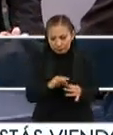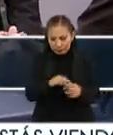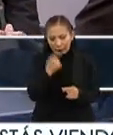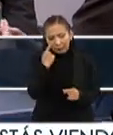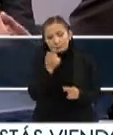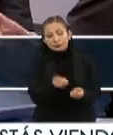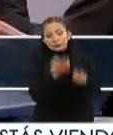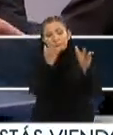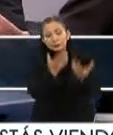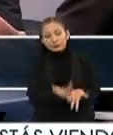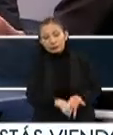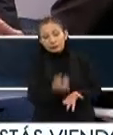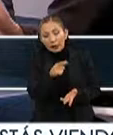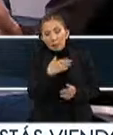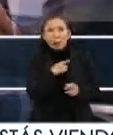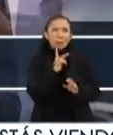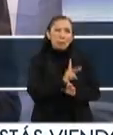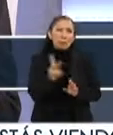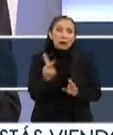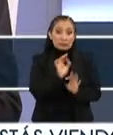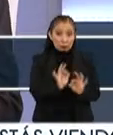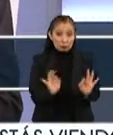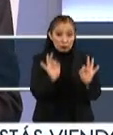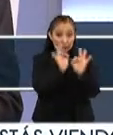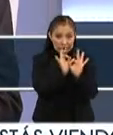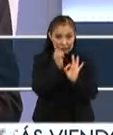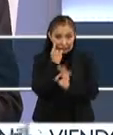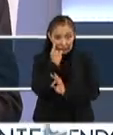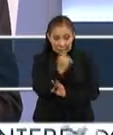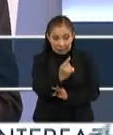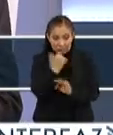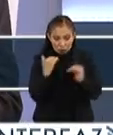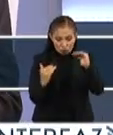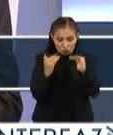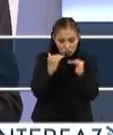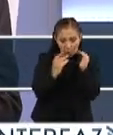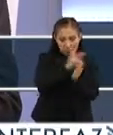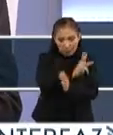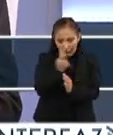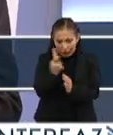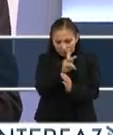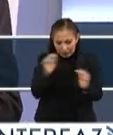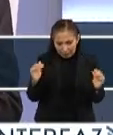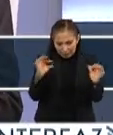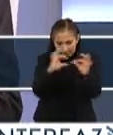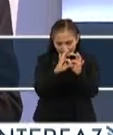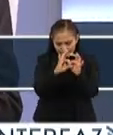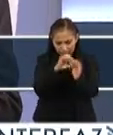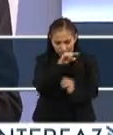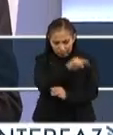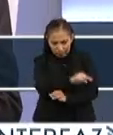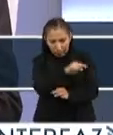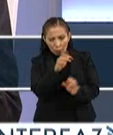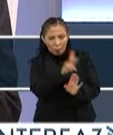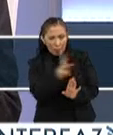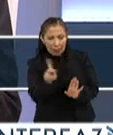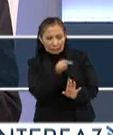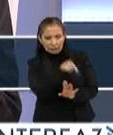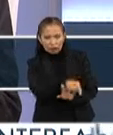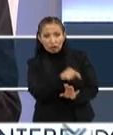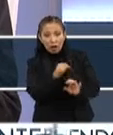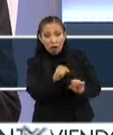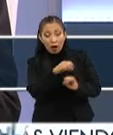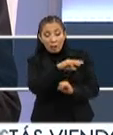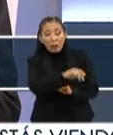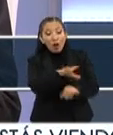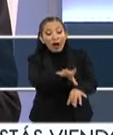explicaron que equivalía, y esto es muy importante, poner equivalencias o analogías, equivalía más o